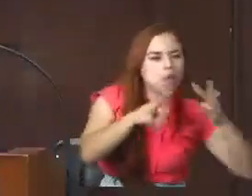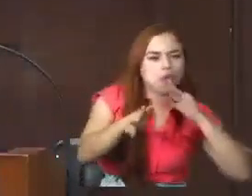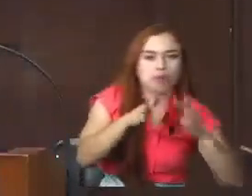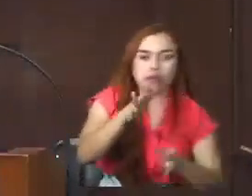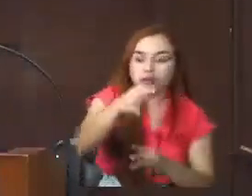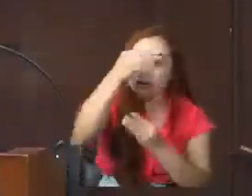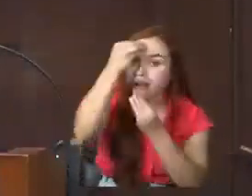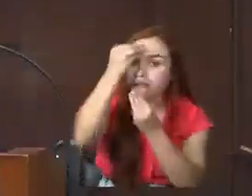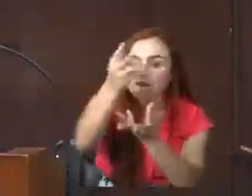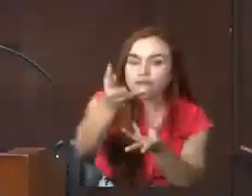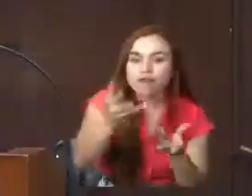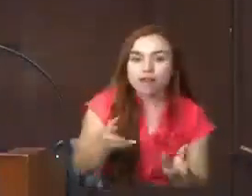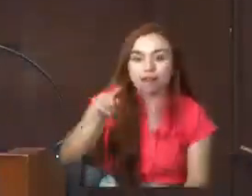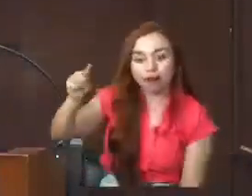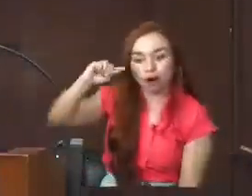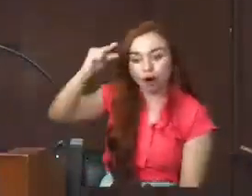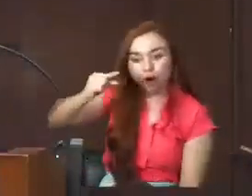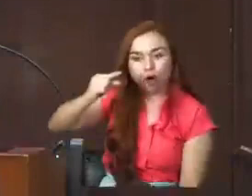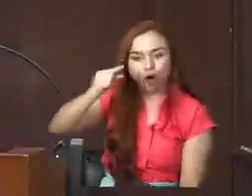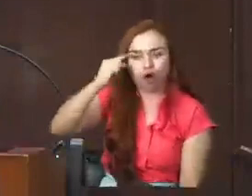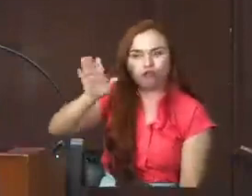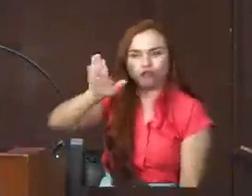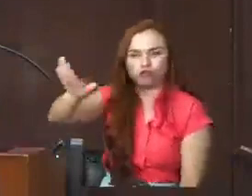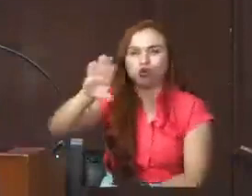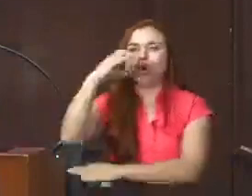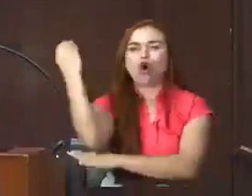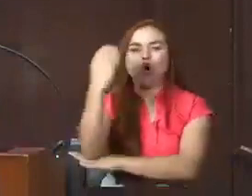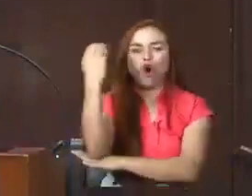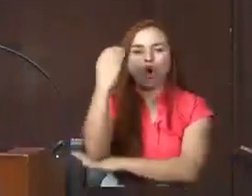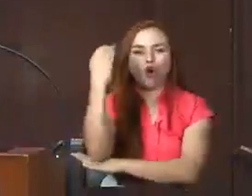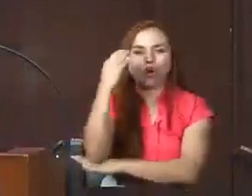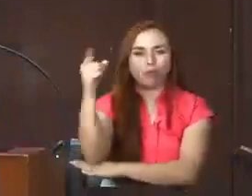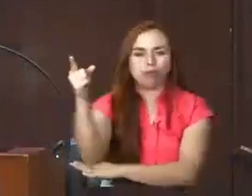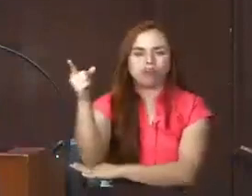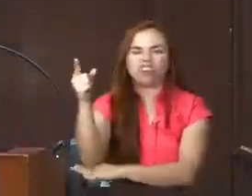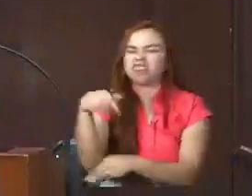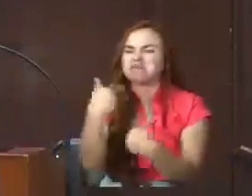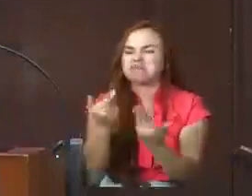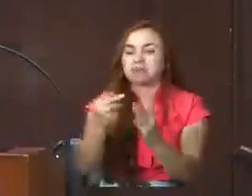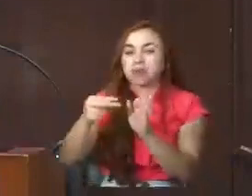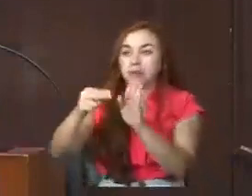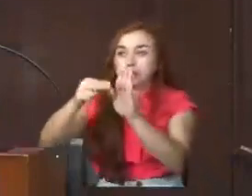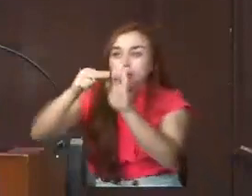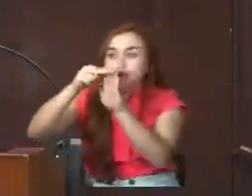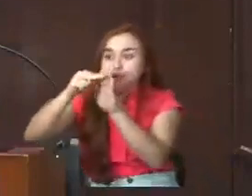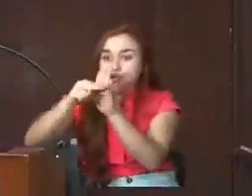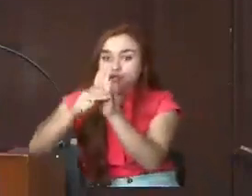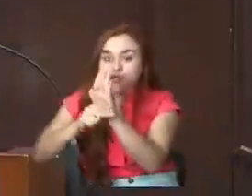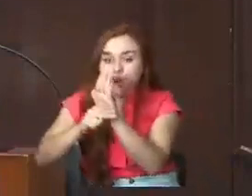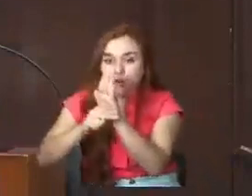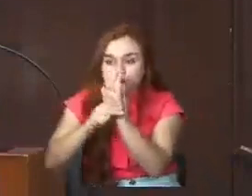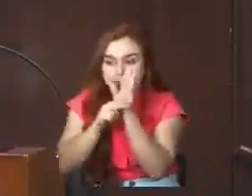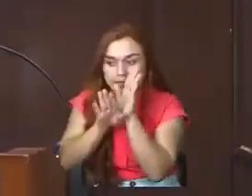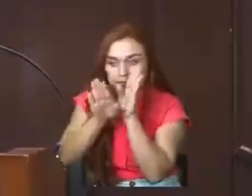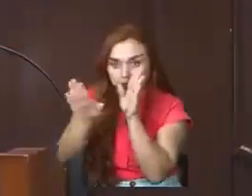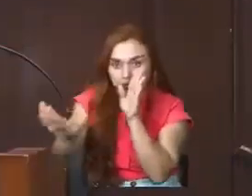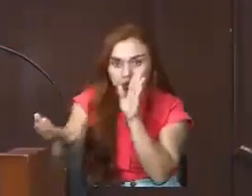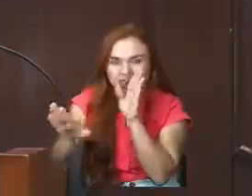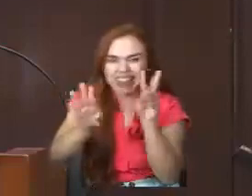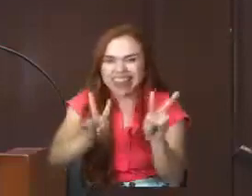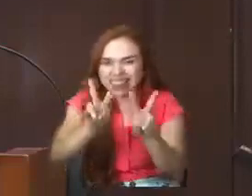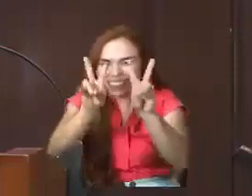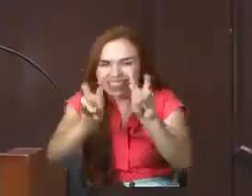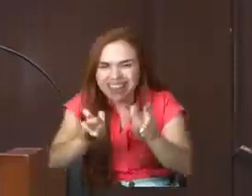es que esta normativa, que no es una ley, sino es un código de extinción de dominio,